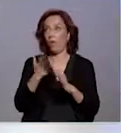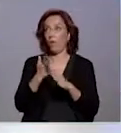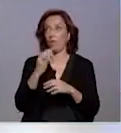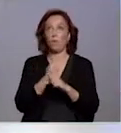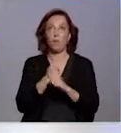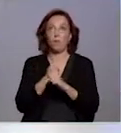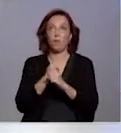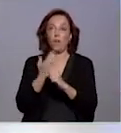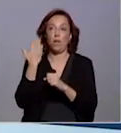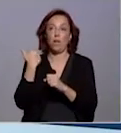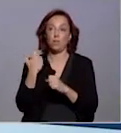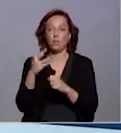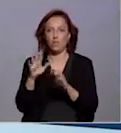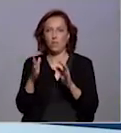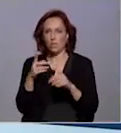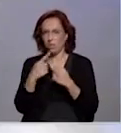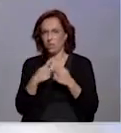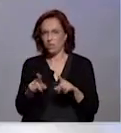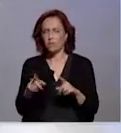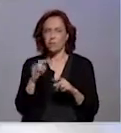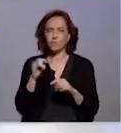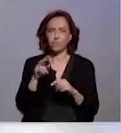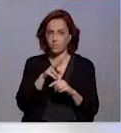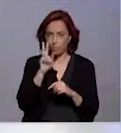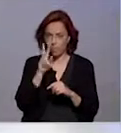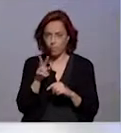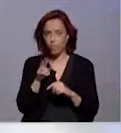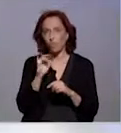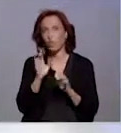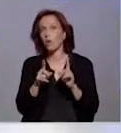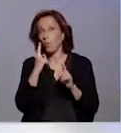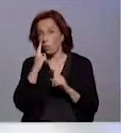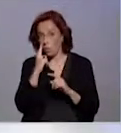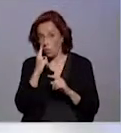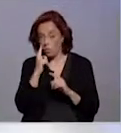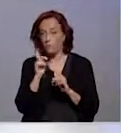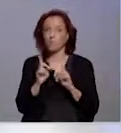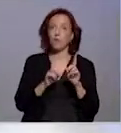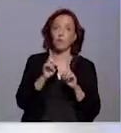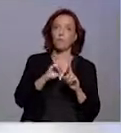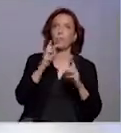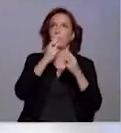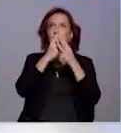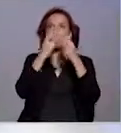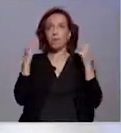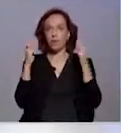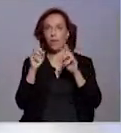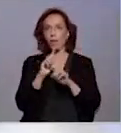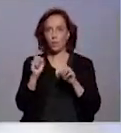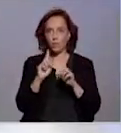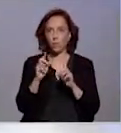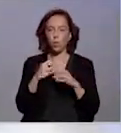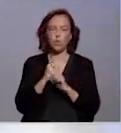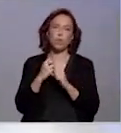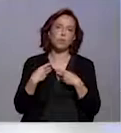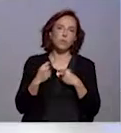bueno al vecino observa eso se observa es a veces no hay que generalizar porque yo también le afecta algunas personas sí se pueden sentir heridas en lo que uno